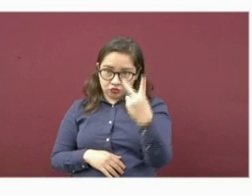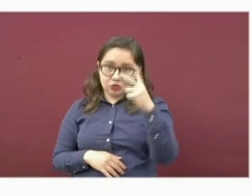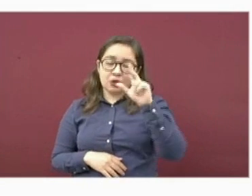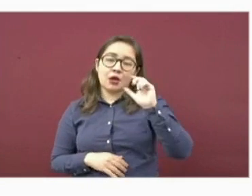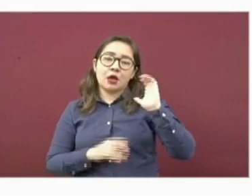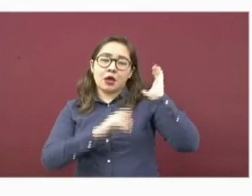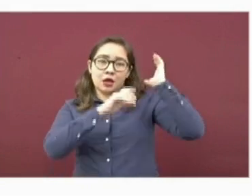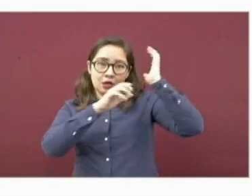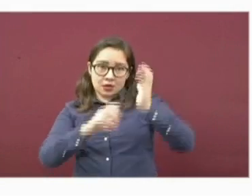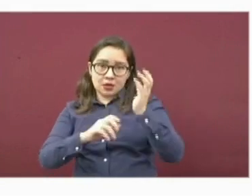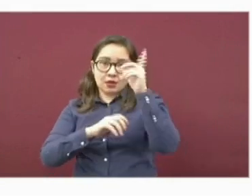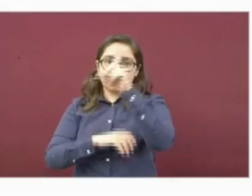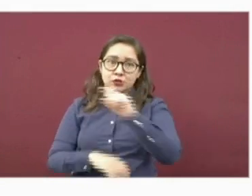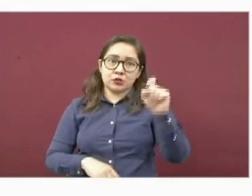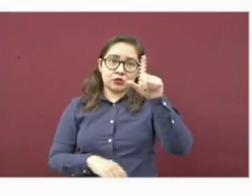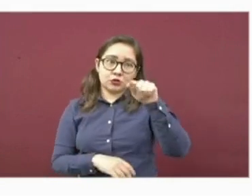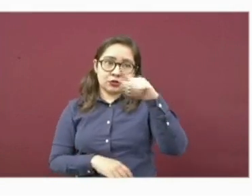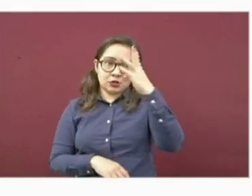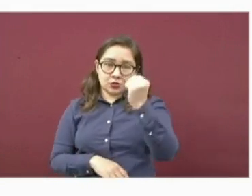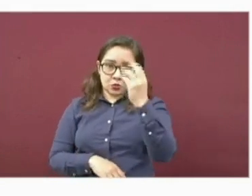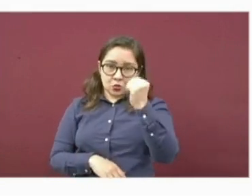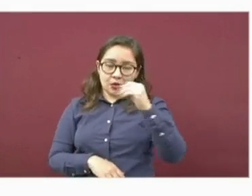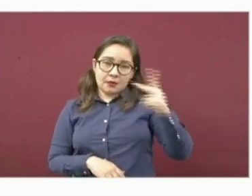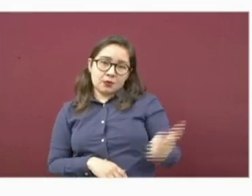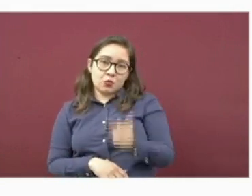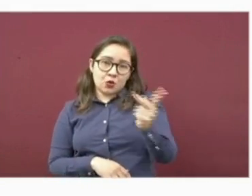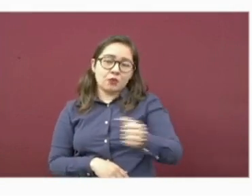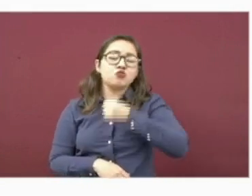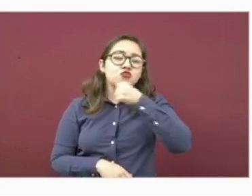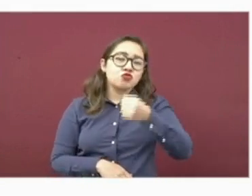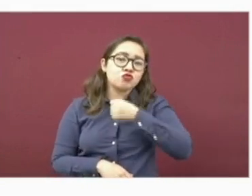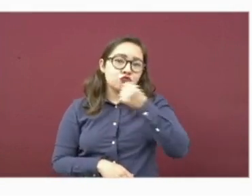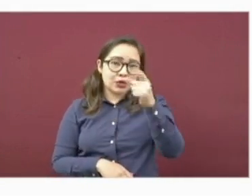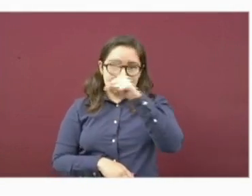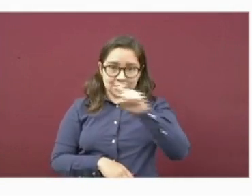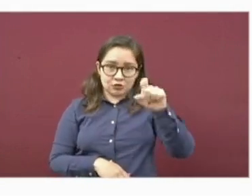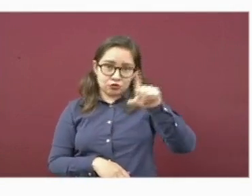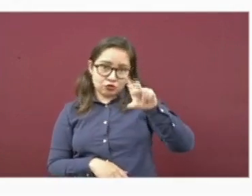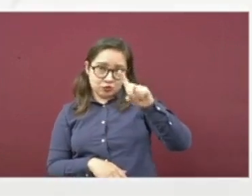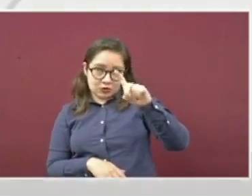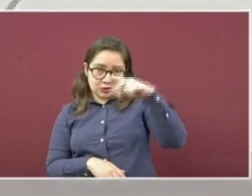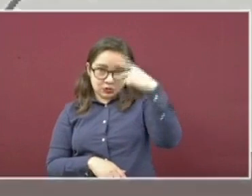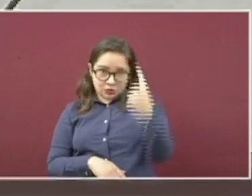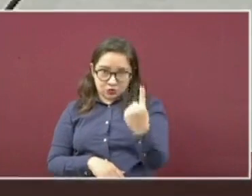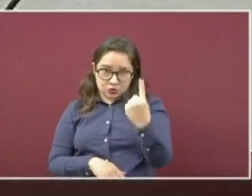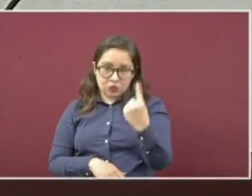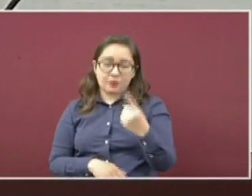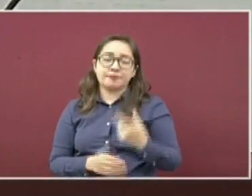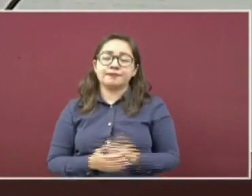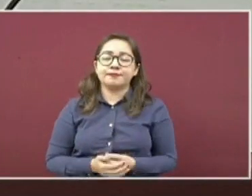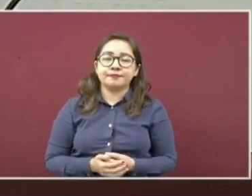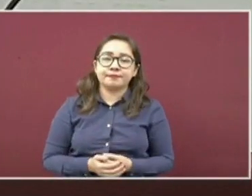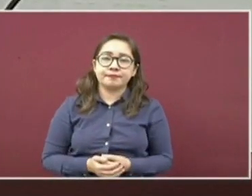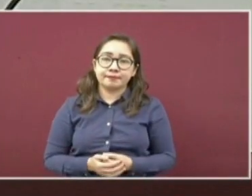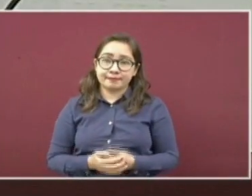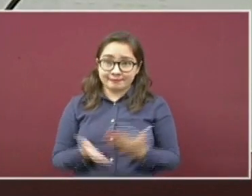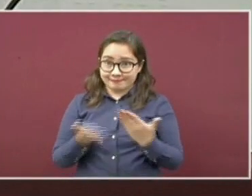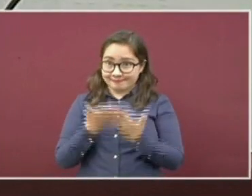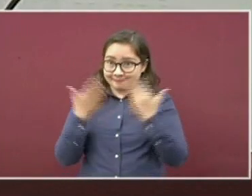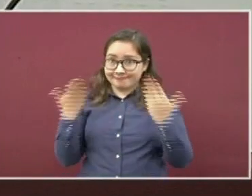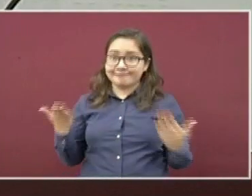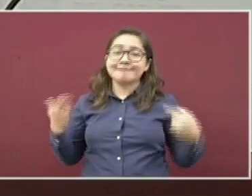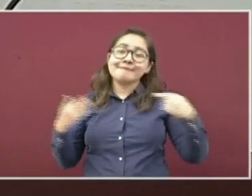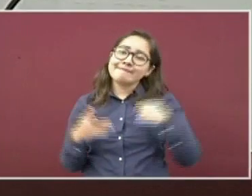Temapache, 179. Y Pueblo Viejo, 131. En esta ocasión les comento